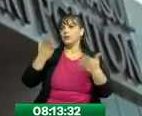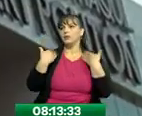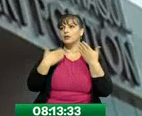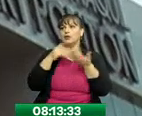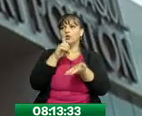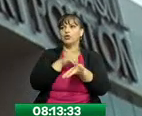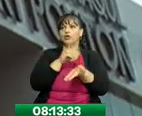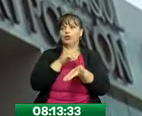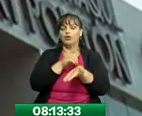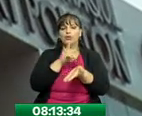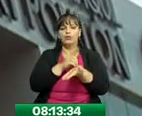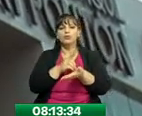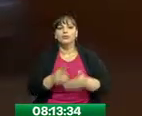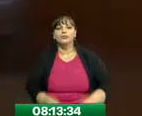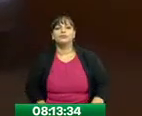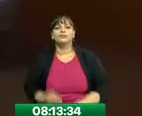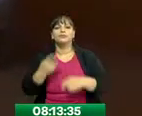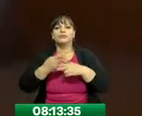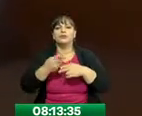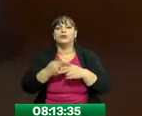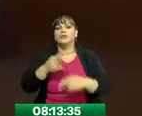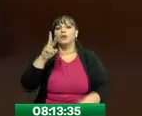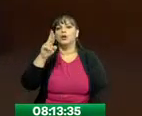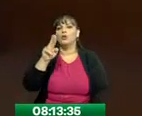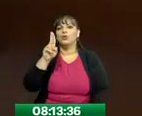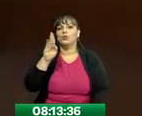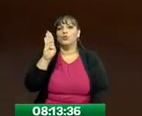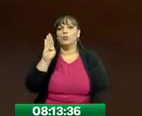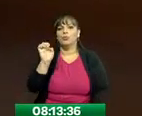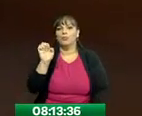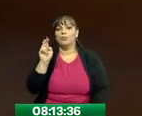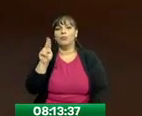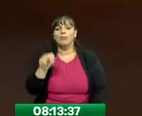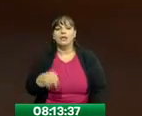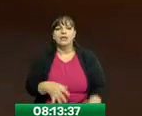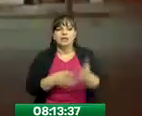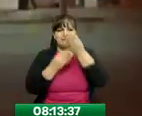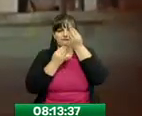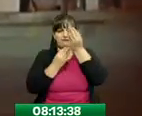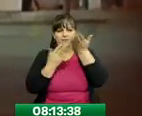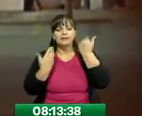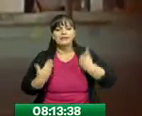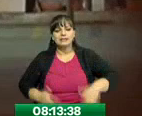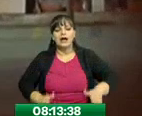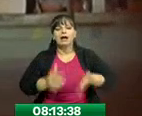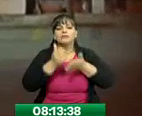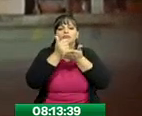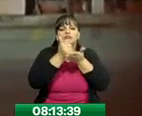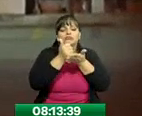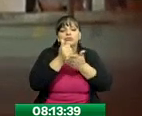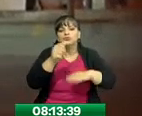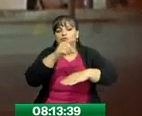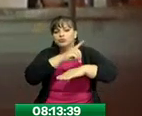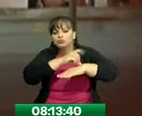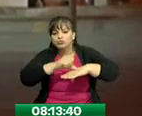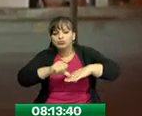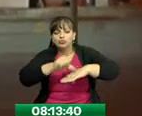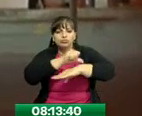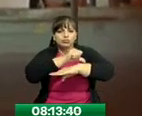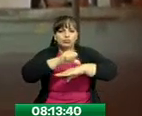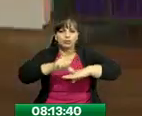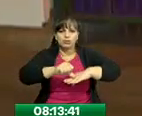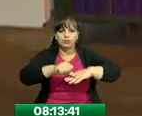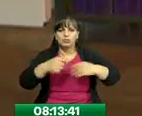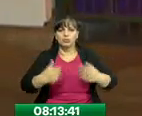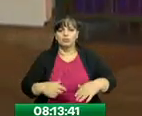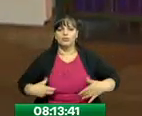está ingresado el paciente, llegó con código rojo, así que se garantizó sus signos vitales y se le realizó los estudios de